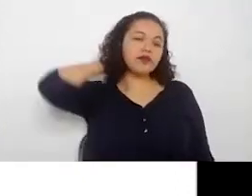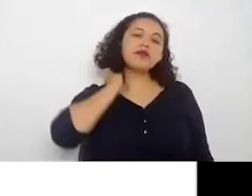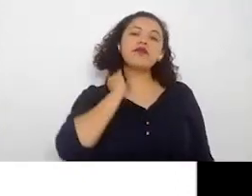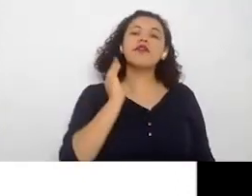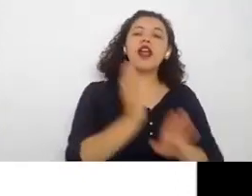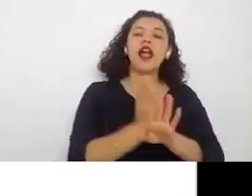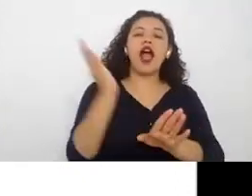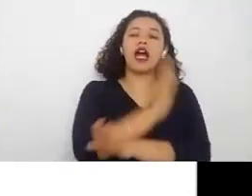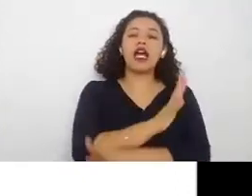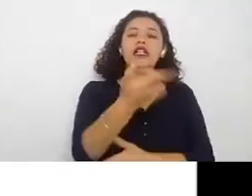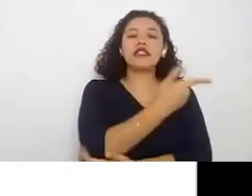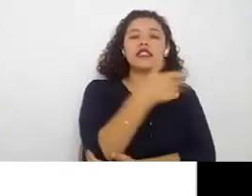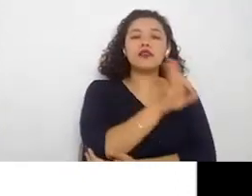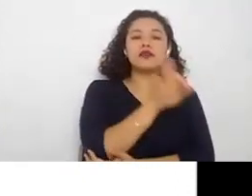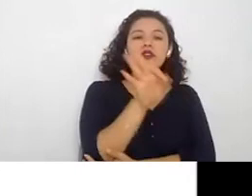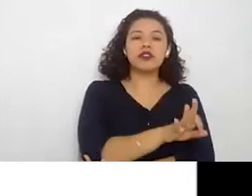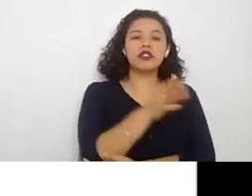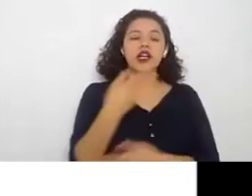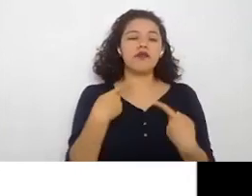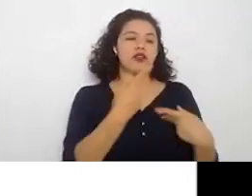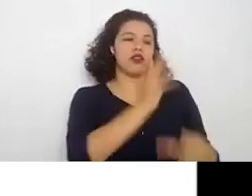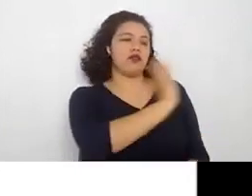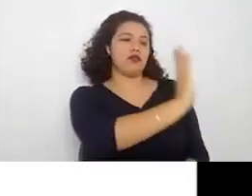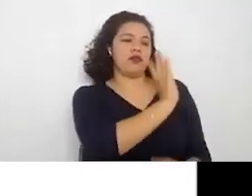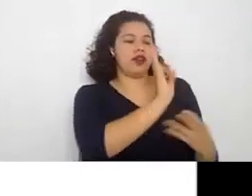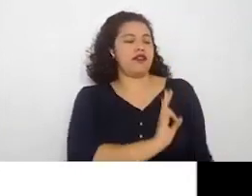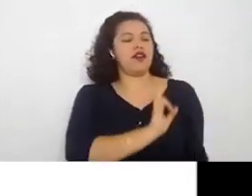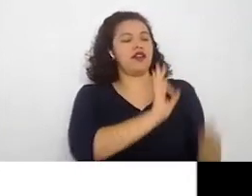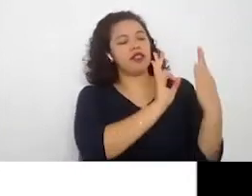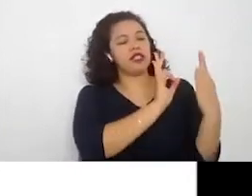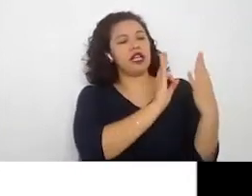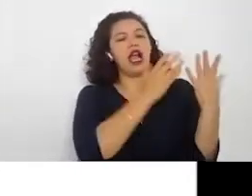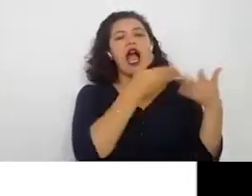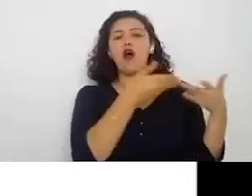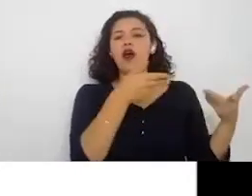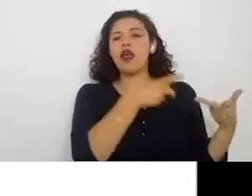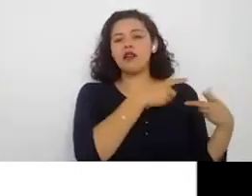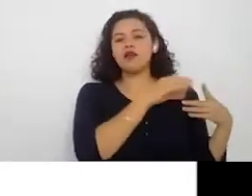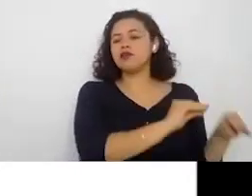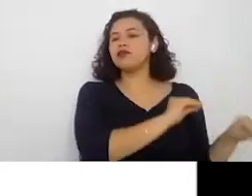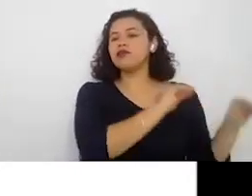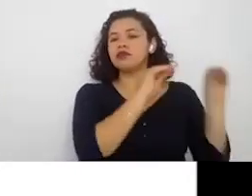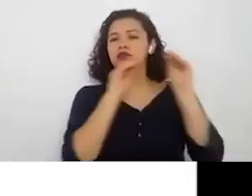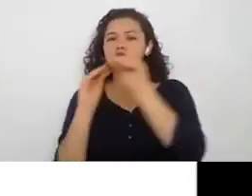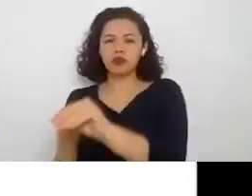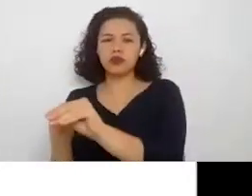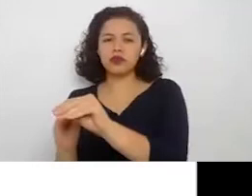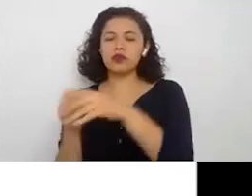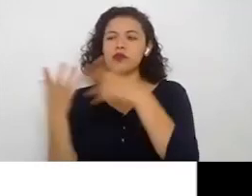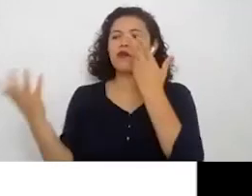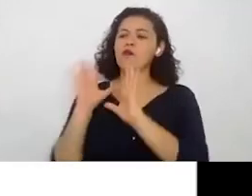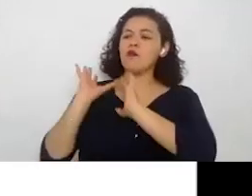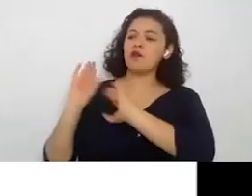100% de persona a persona, cara a cara, tenemos que migrar a que mucho de esa enseñanza, mucha de